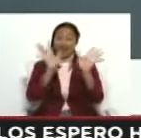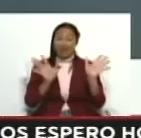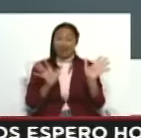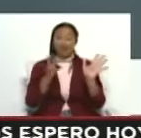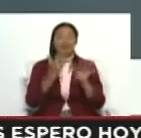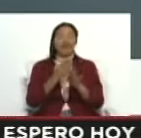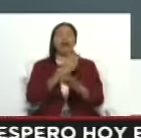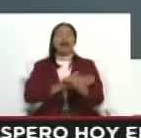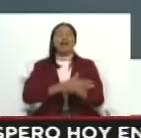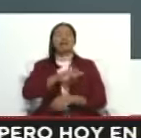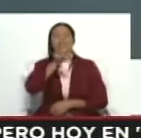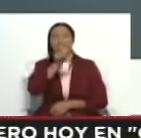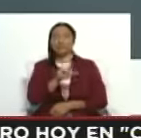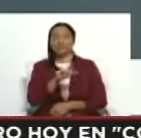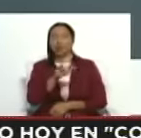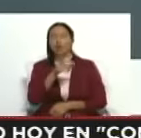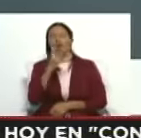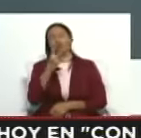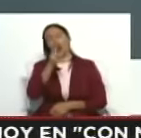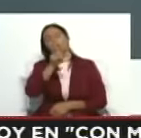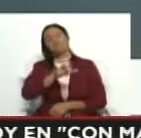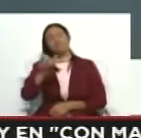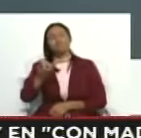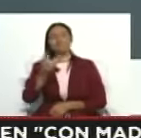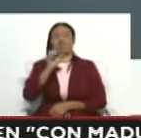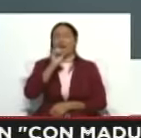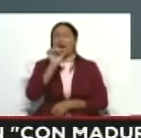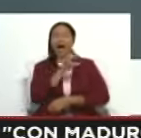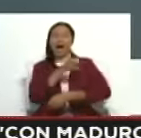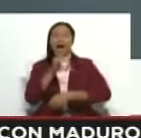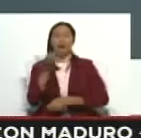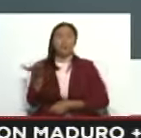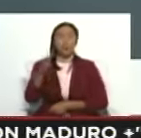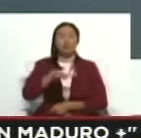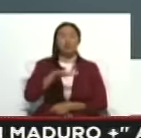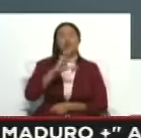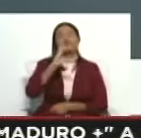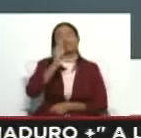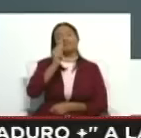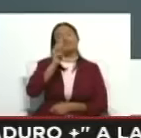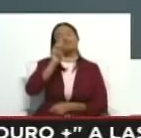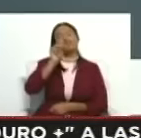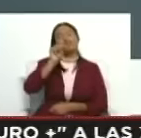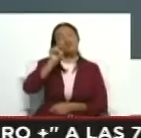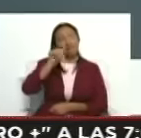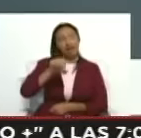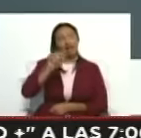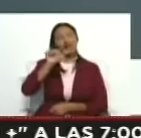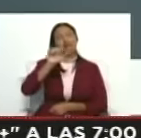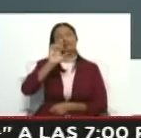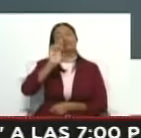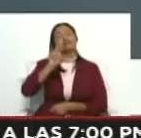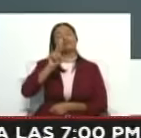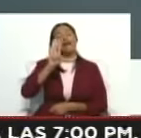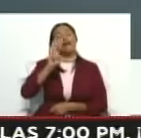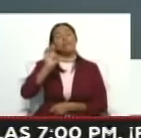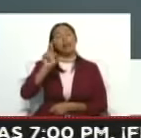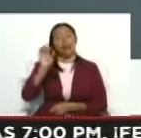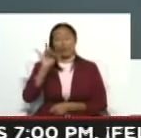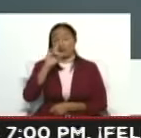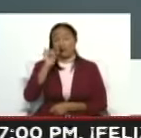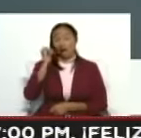Carlos Lanz o este símbolo de la música Cancerbero. No. Muchísimos otros